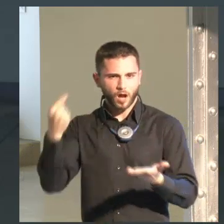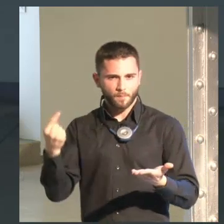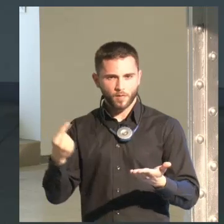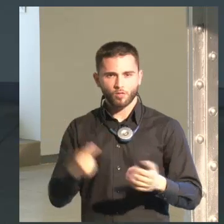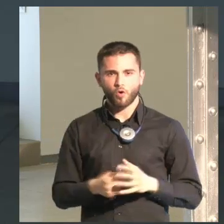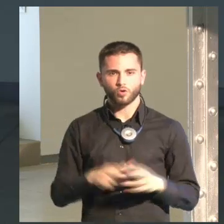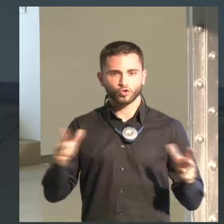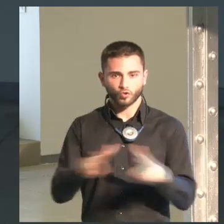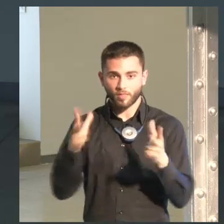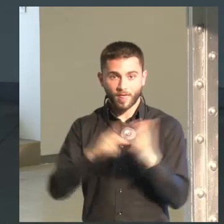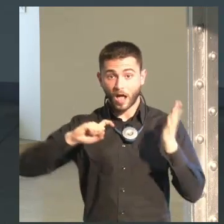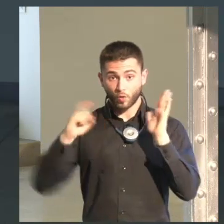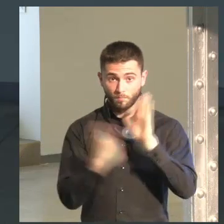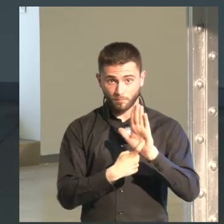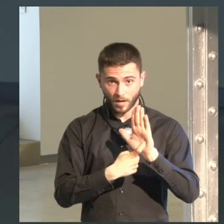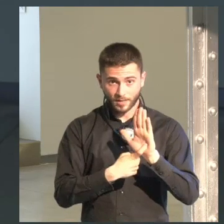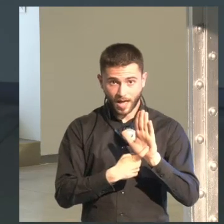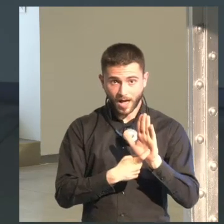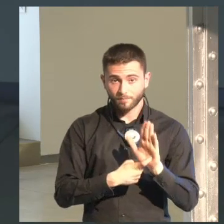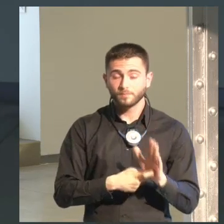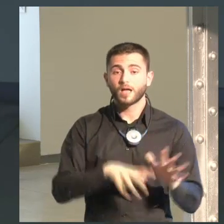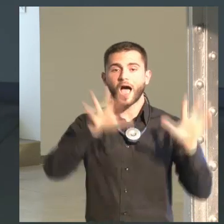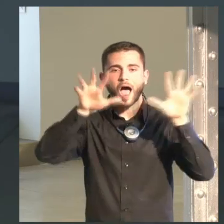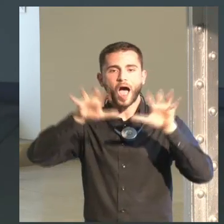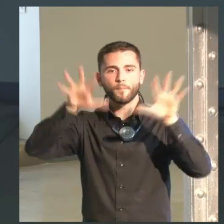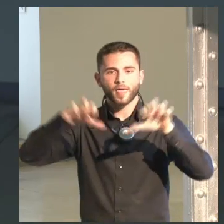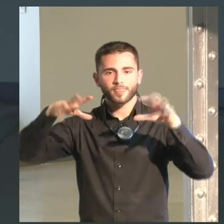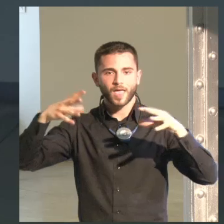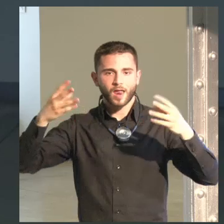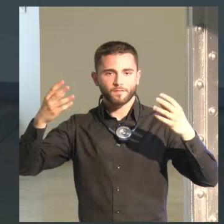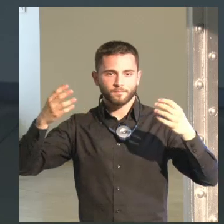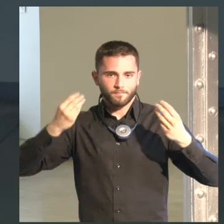sociedad entera tiene que aprender a vivir así, ¿no?